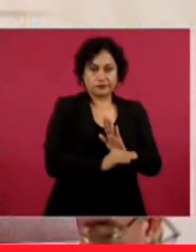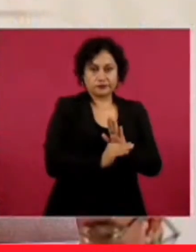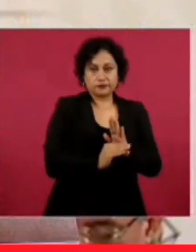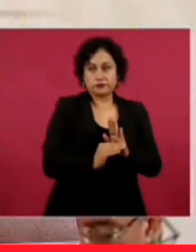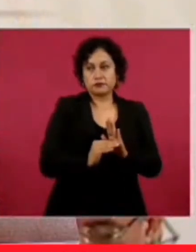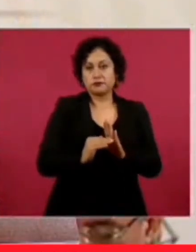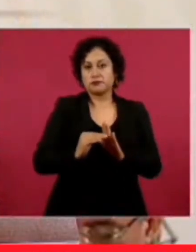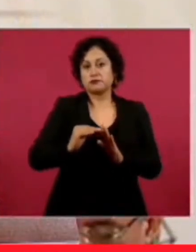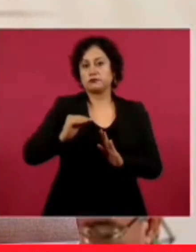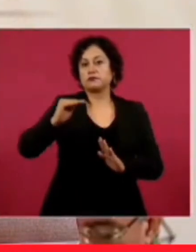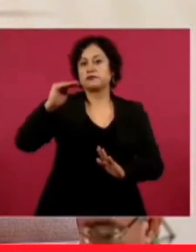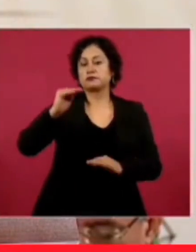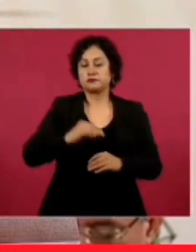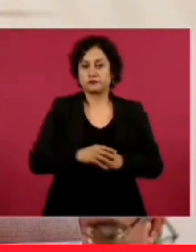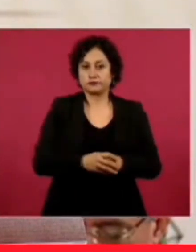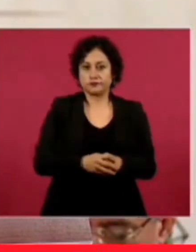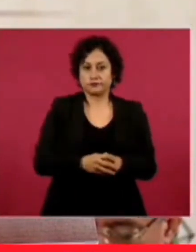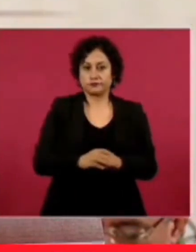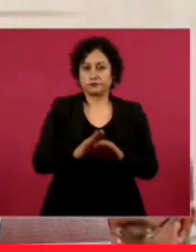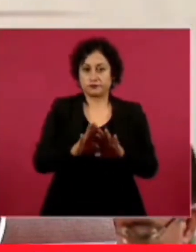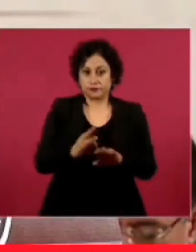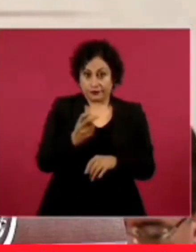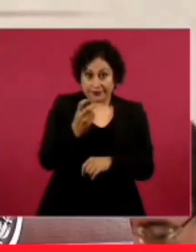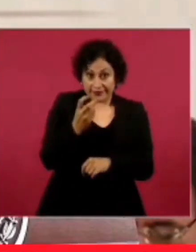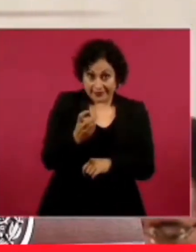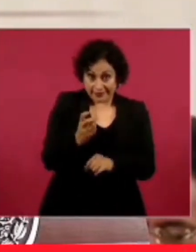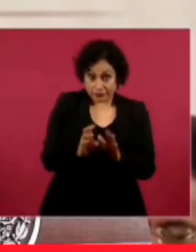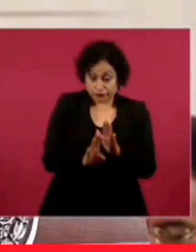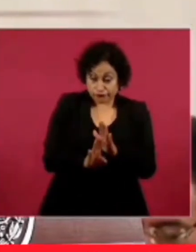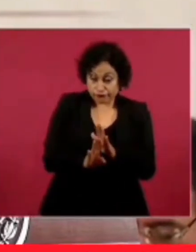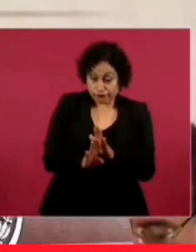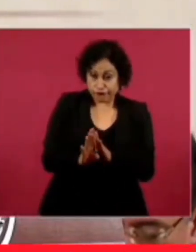Eso no lo van a lograr en otros países,